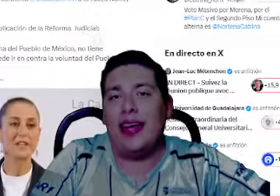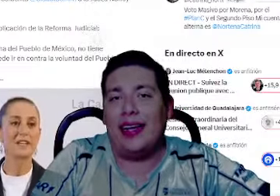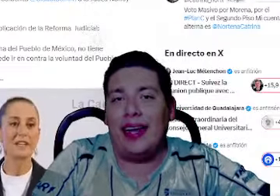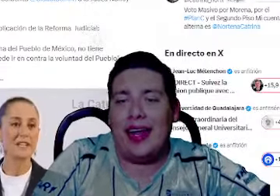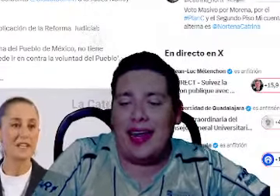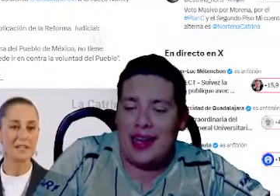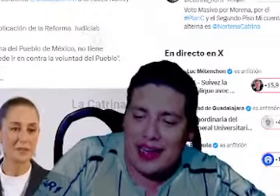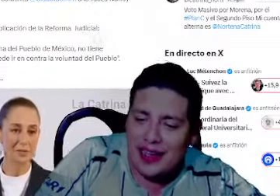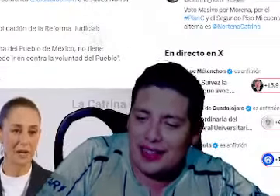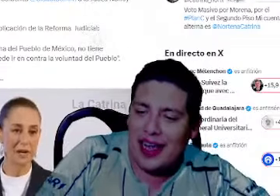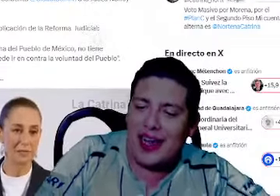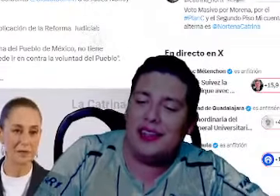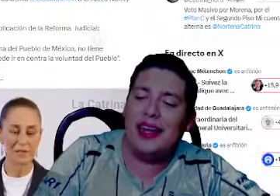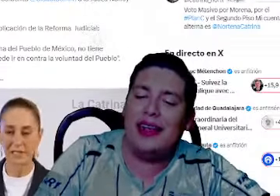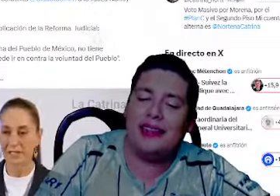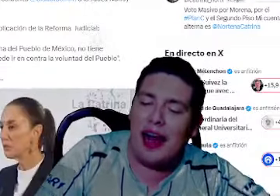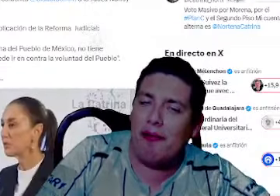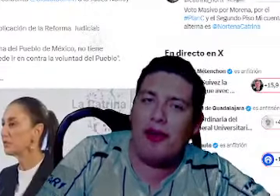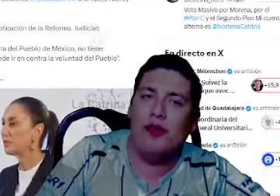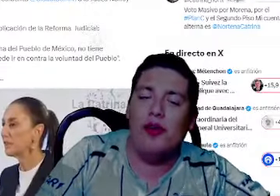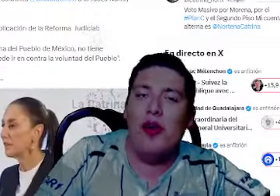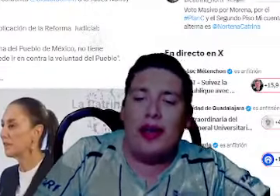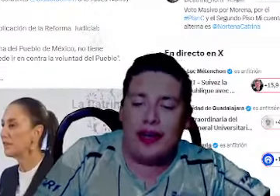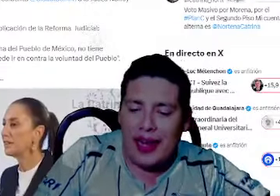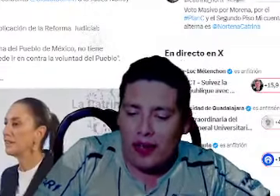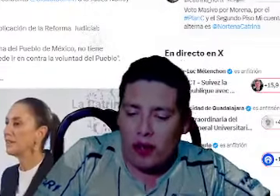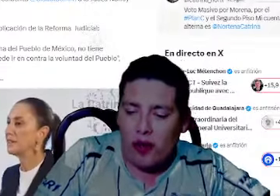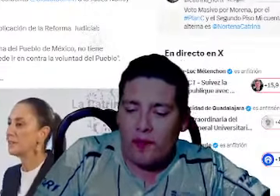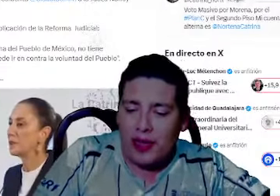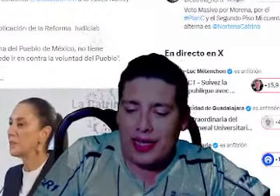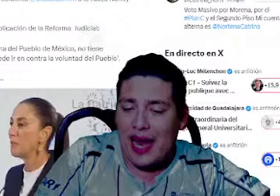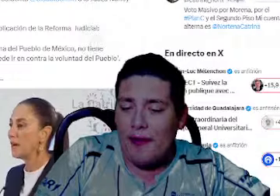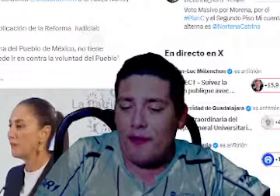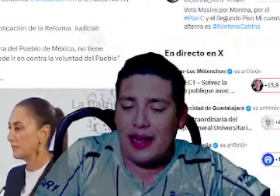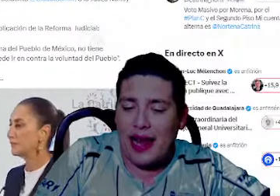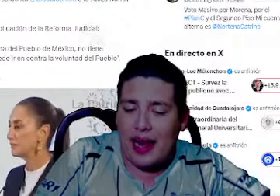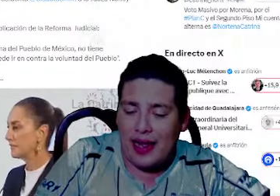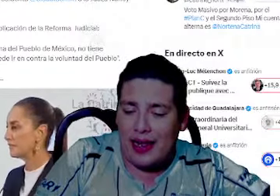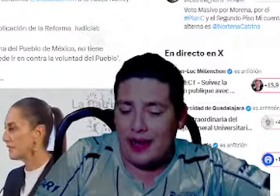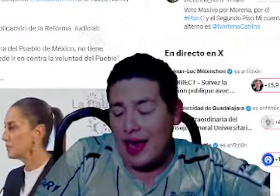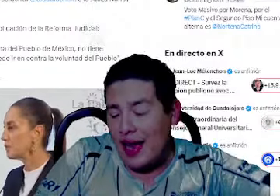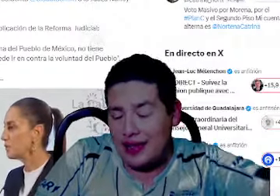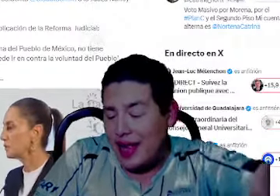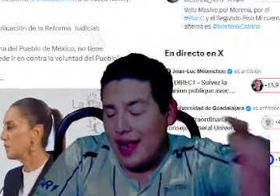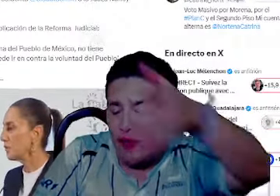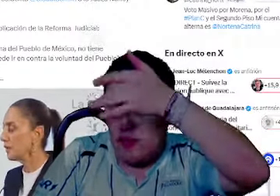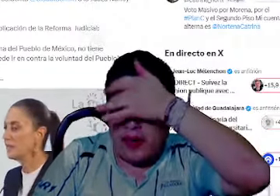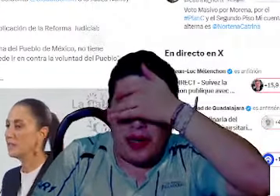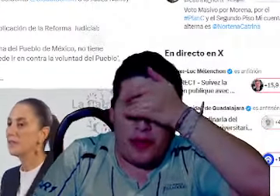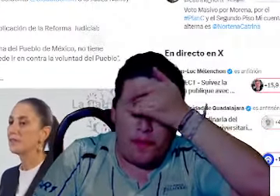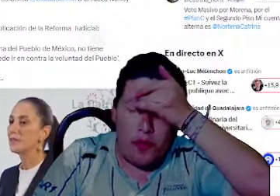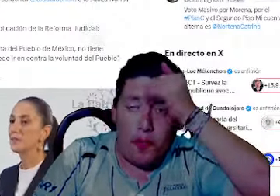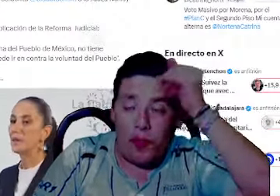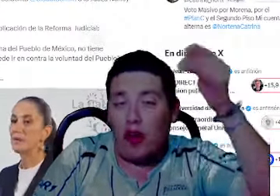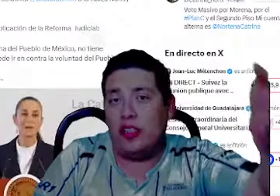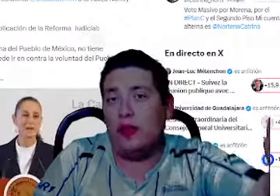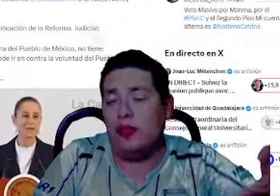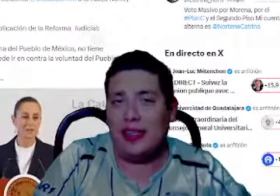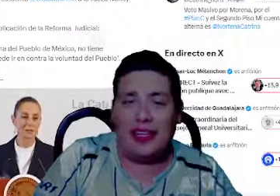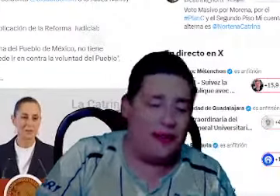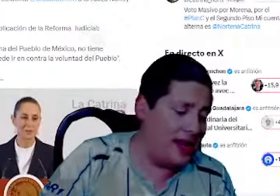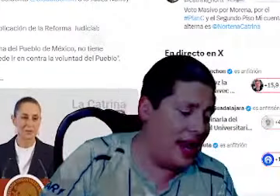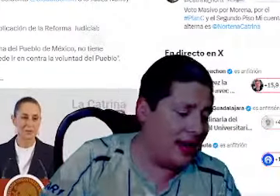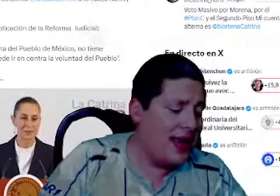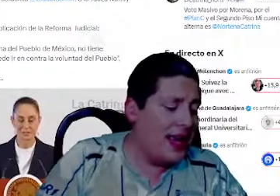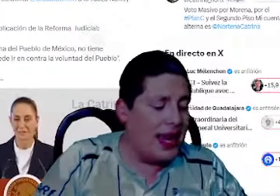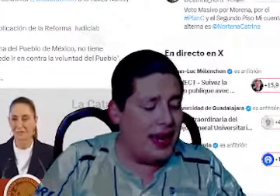a una hora y media de que inicie este sábado rico, ya a finales, ya estando muy